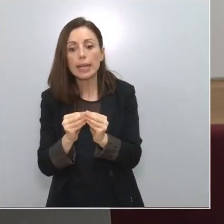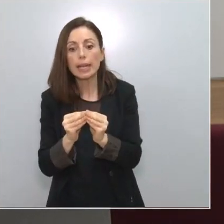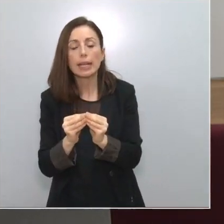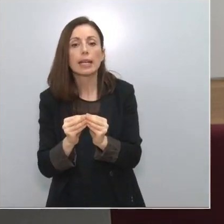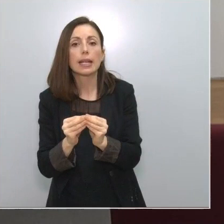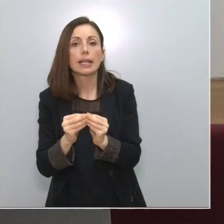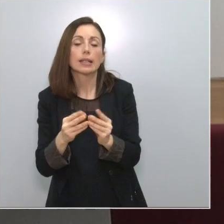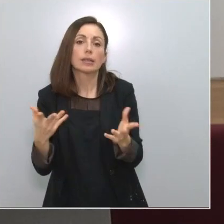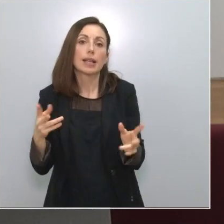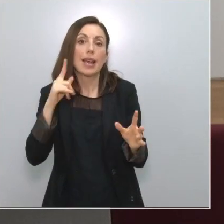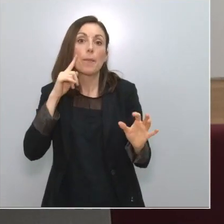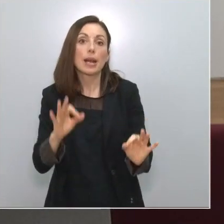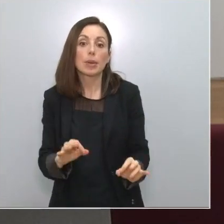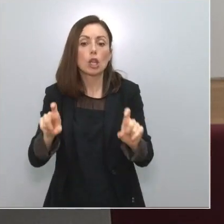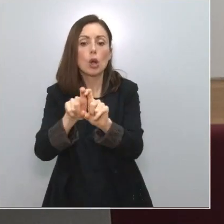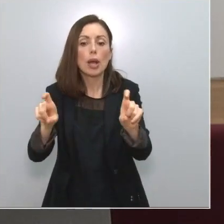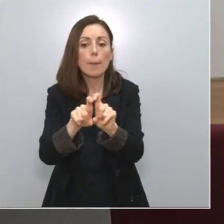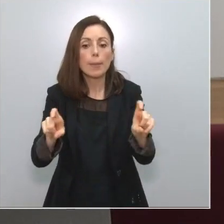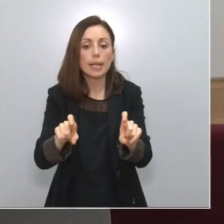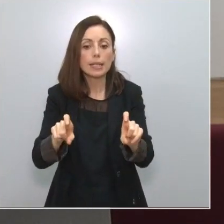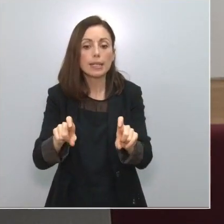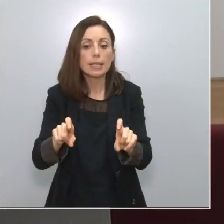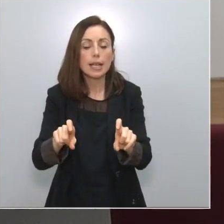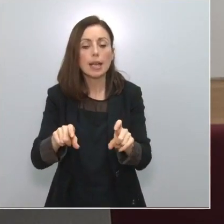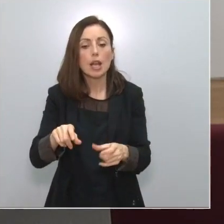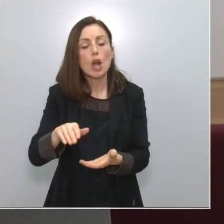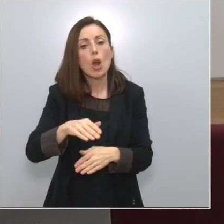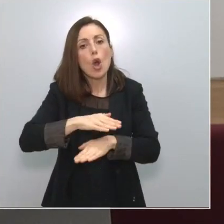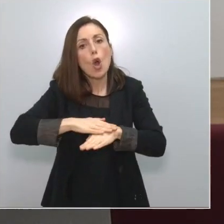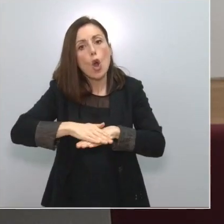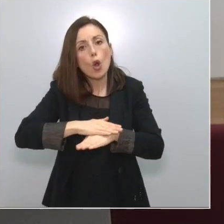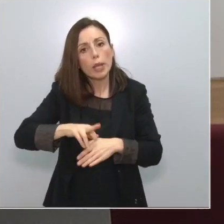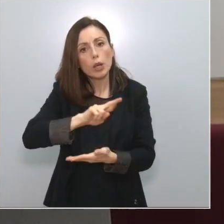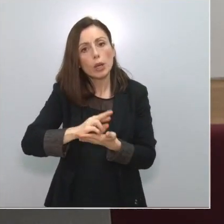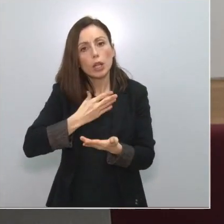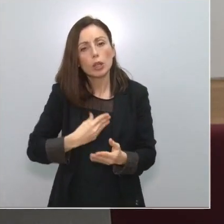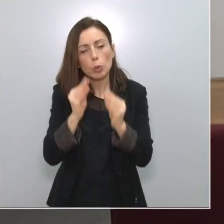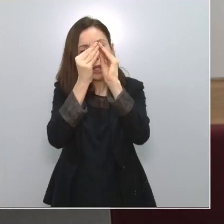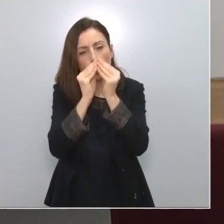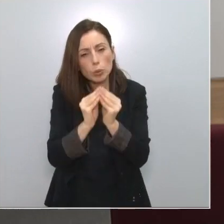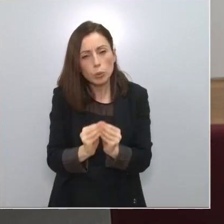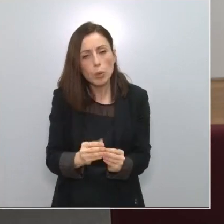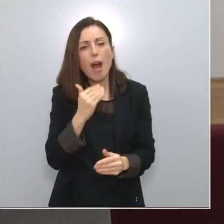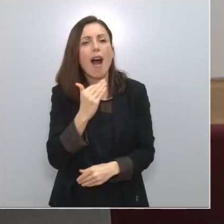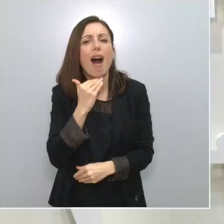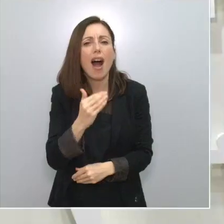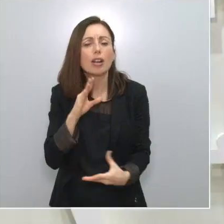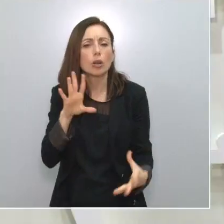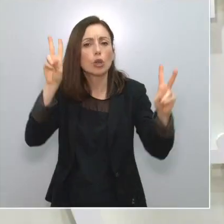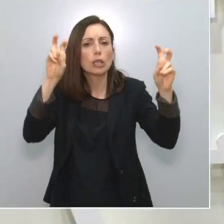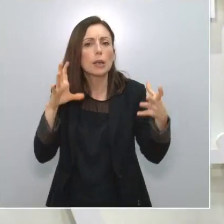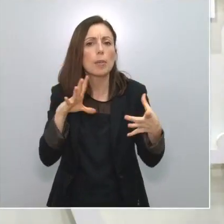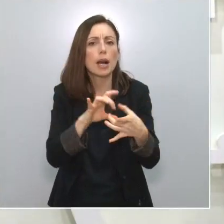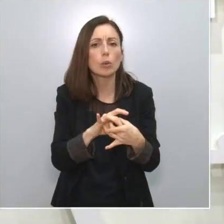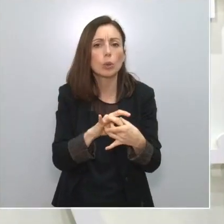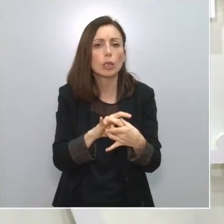las empresas. ¿Ha diseñado el Gobierno de la región de Murcia algún operativo especial en ese sentido? Bueno, como se